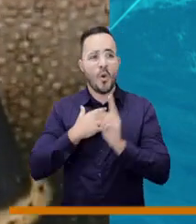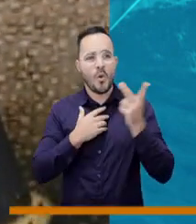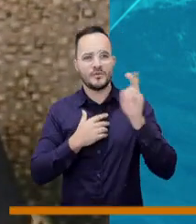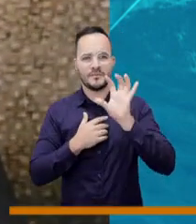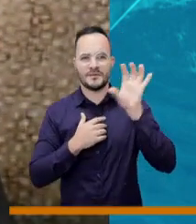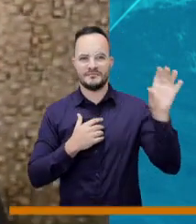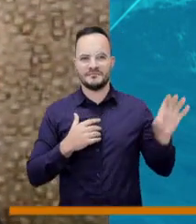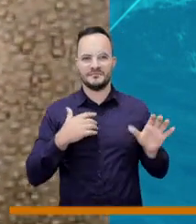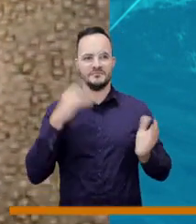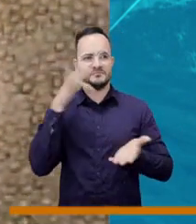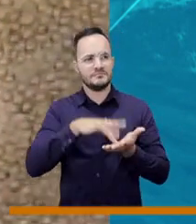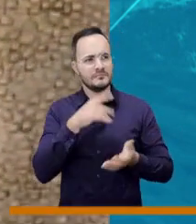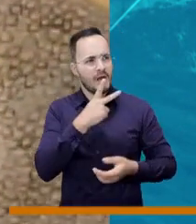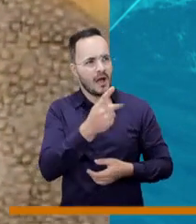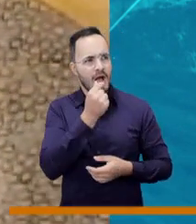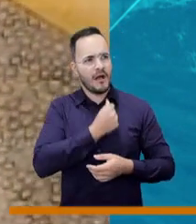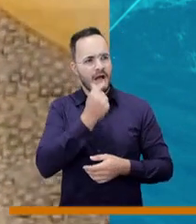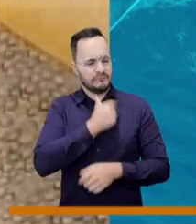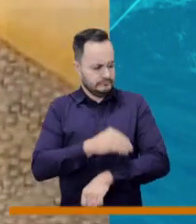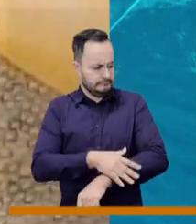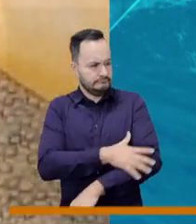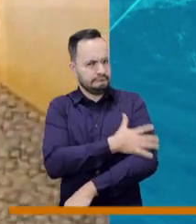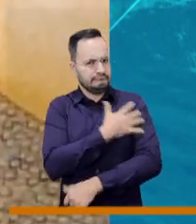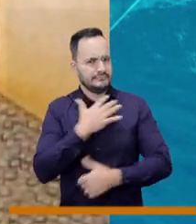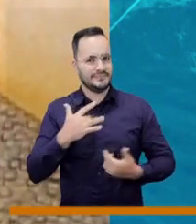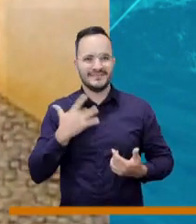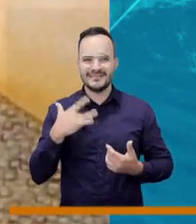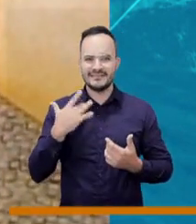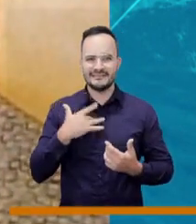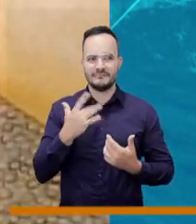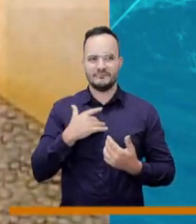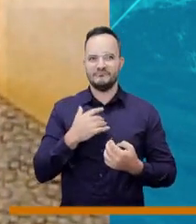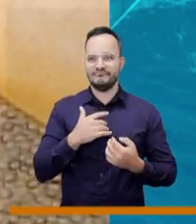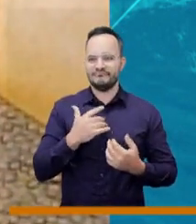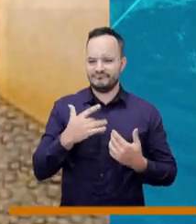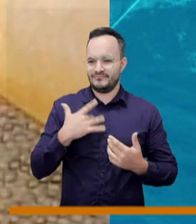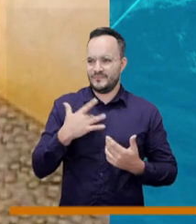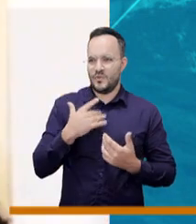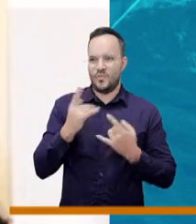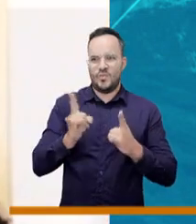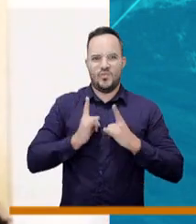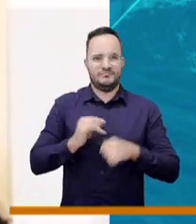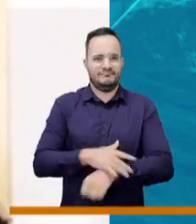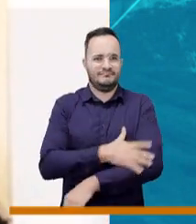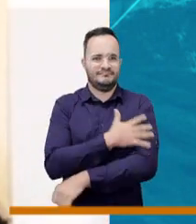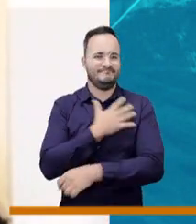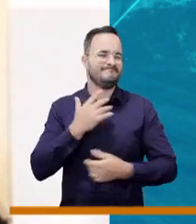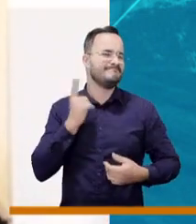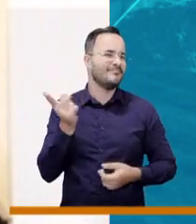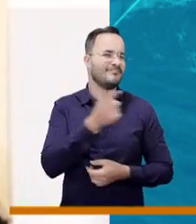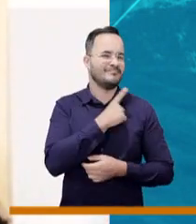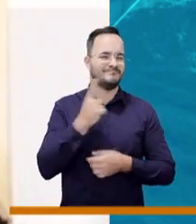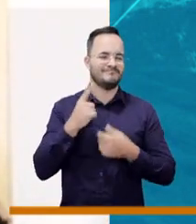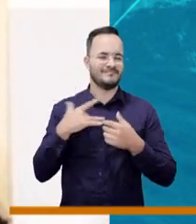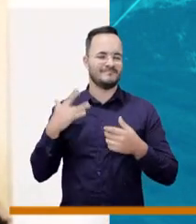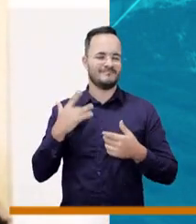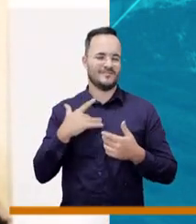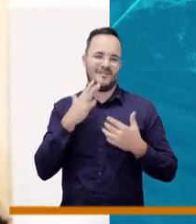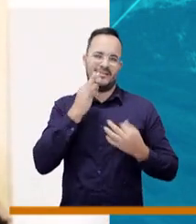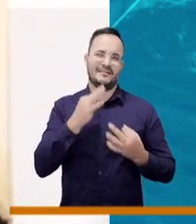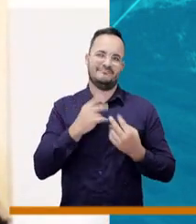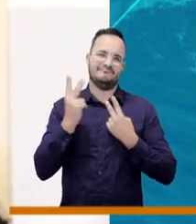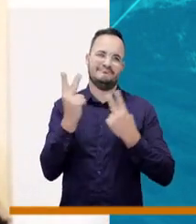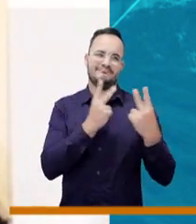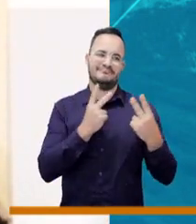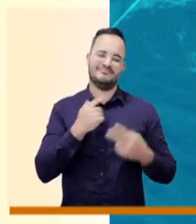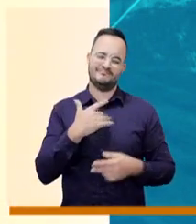definitivamente valoraban y encontraban en el arte de Fernando Botero un referente